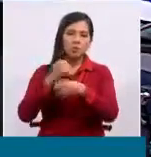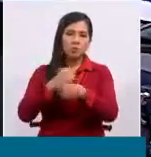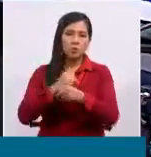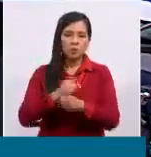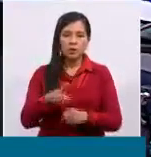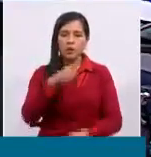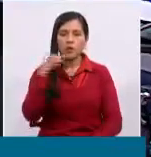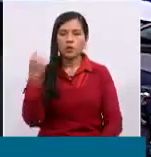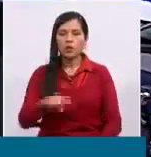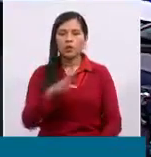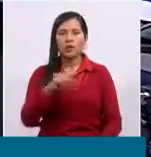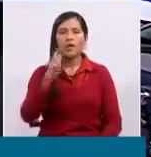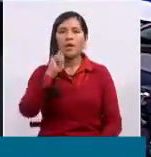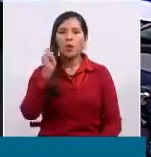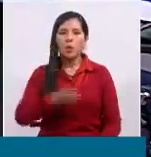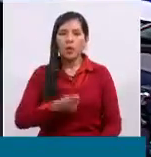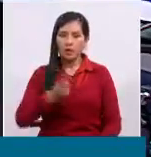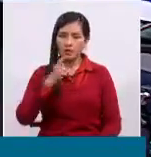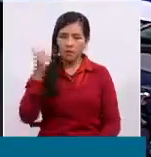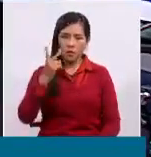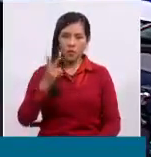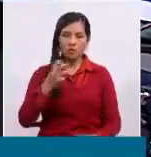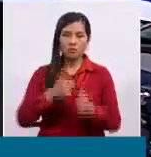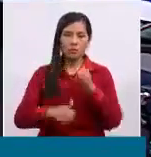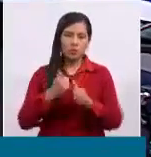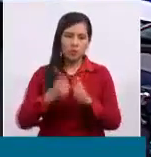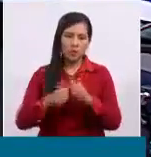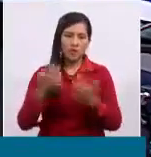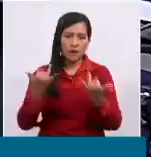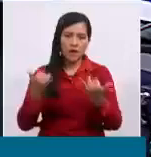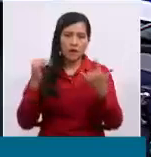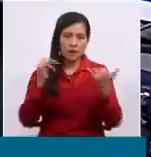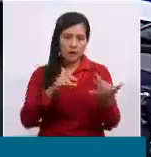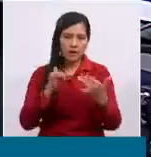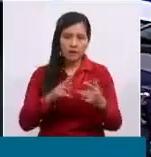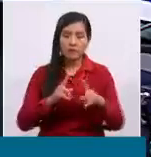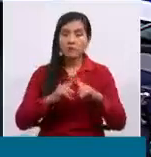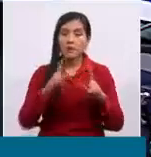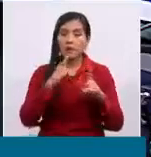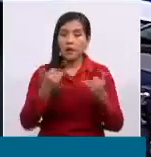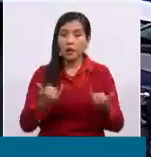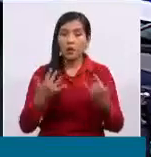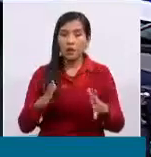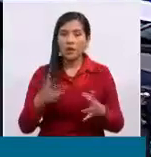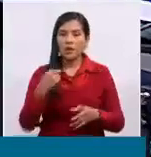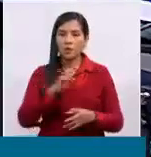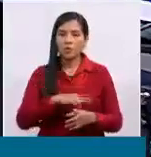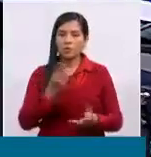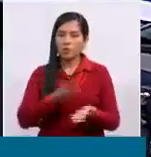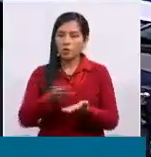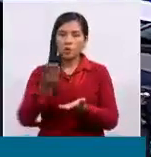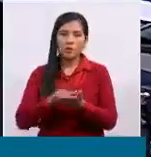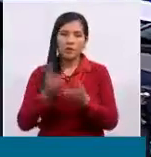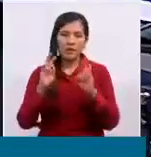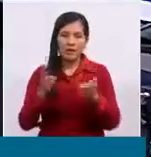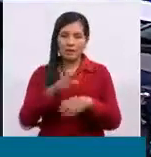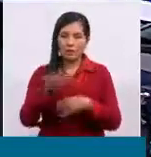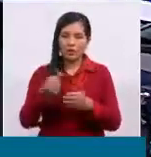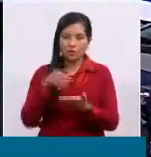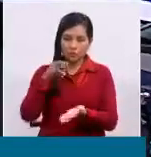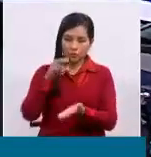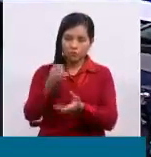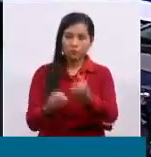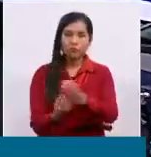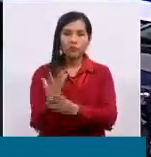son Rusia y Ucrania, bueno, están en este conflicto. Por lo cual, ahorita adquirir e importar lo que serían los